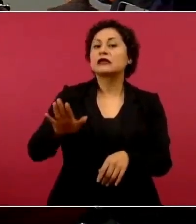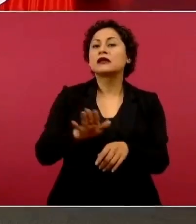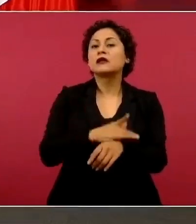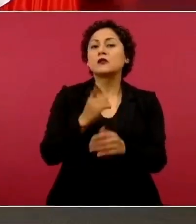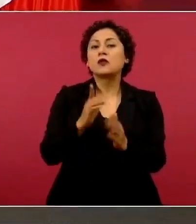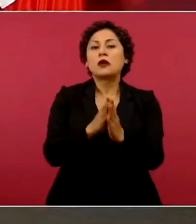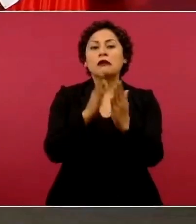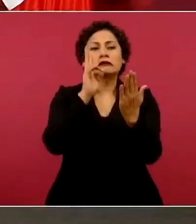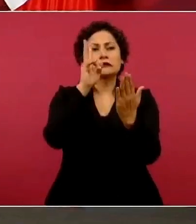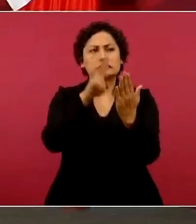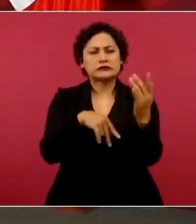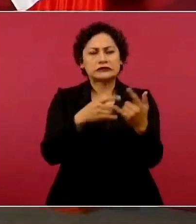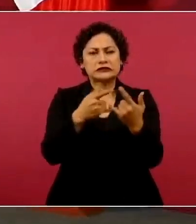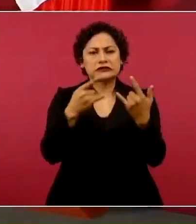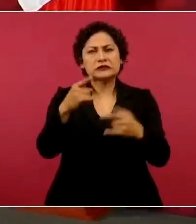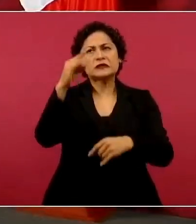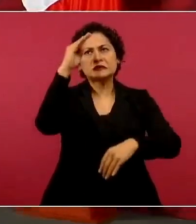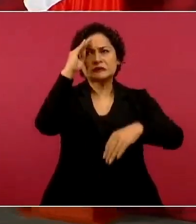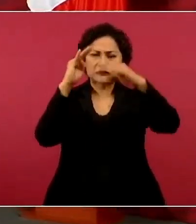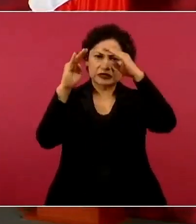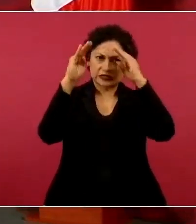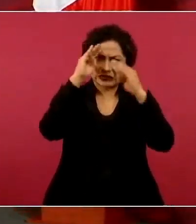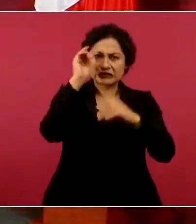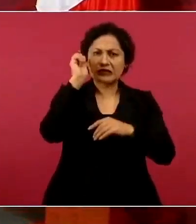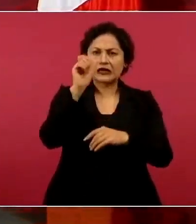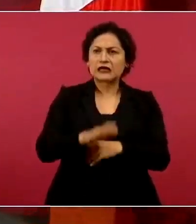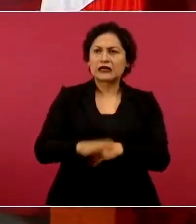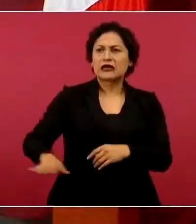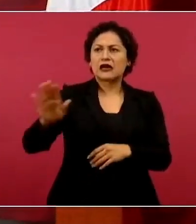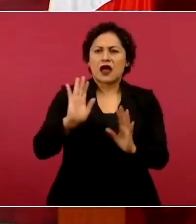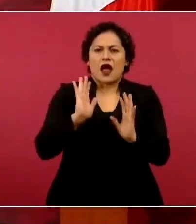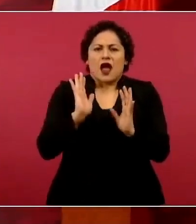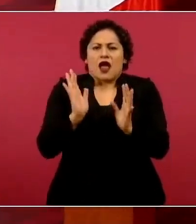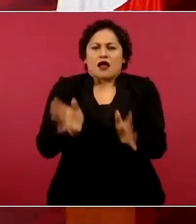que, como ya se había llevado a cabo el reparto agrario